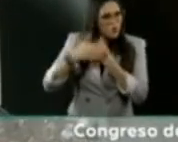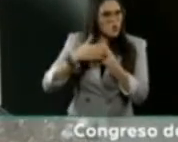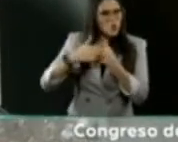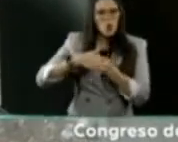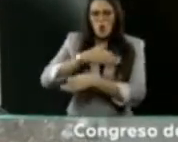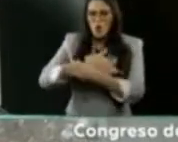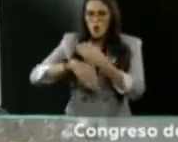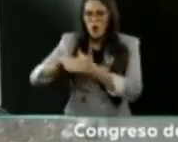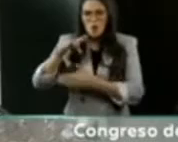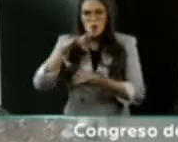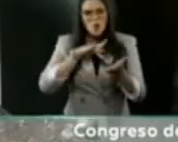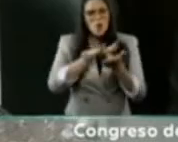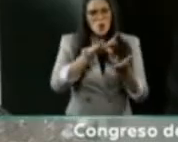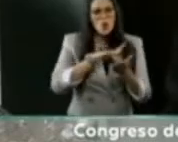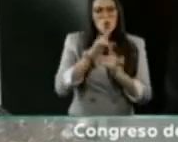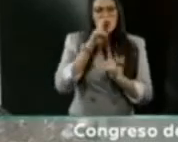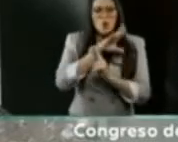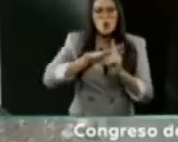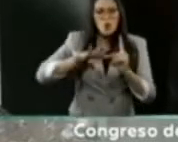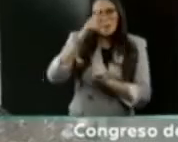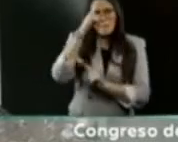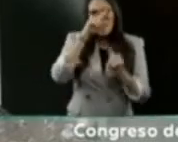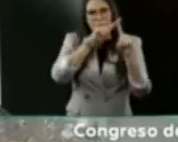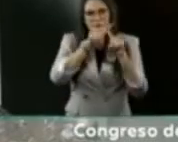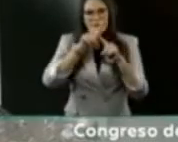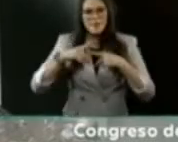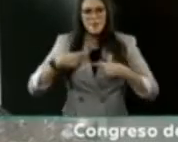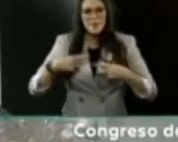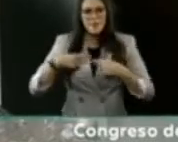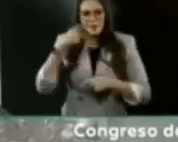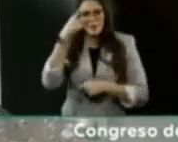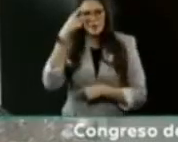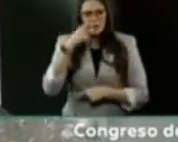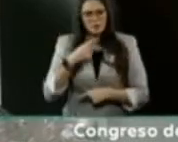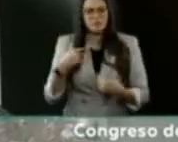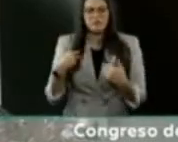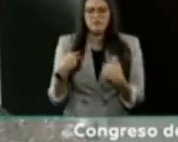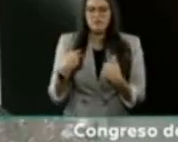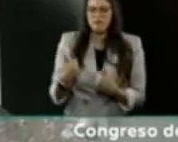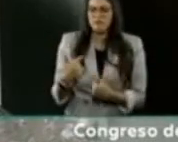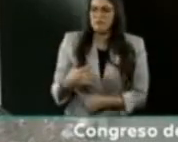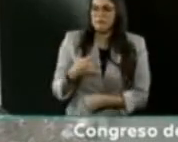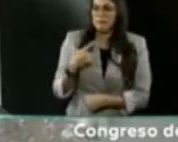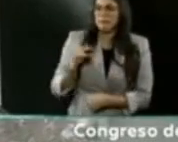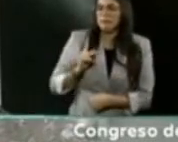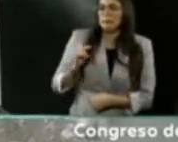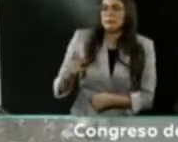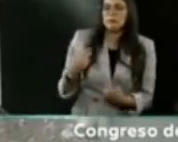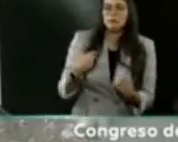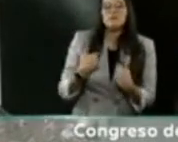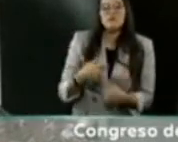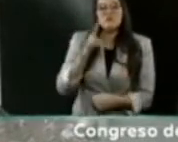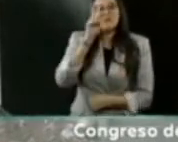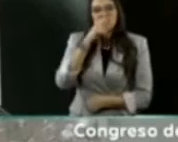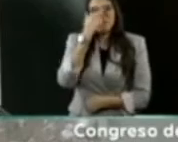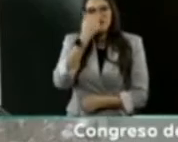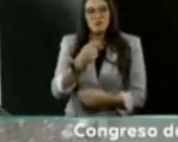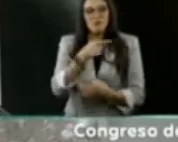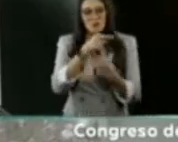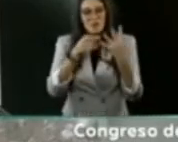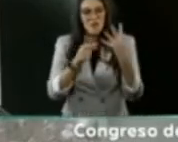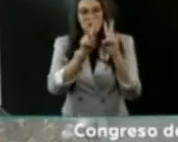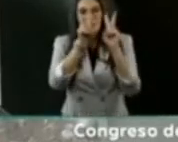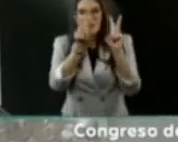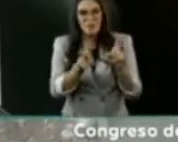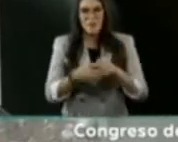en el futuro pudiera, en las negociaciones que hacen el Departamento de Justicia, pudiera tener